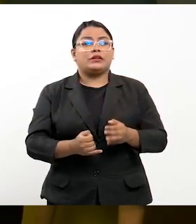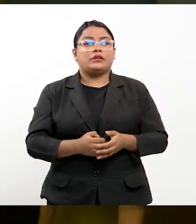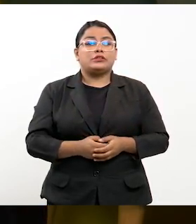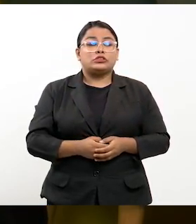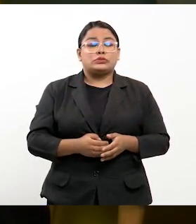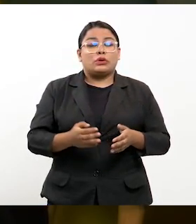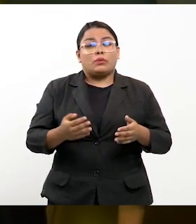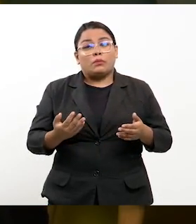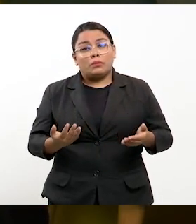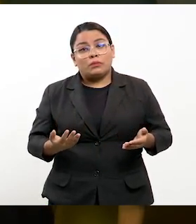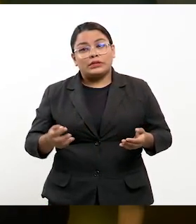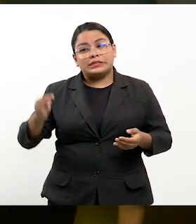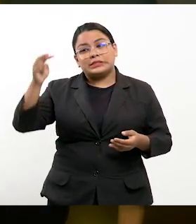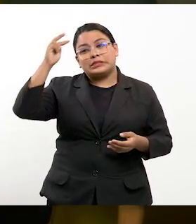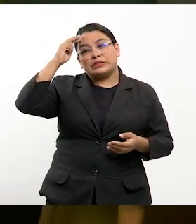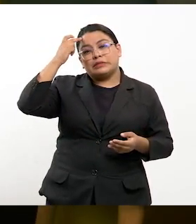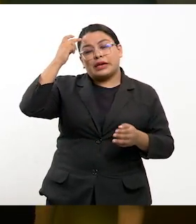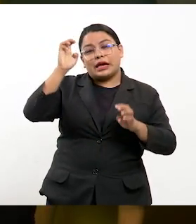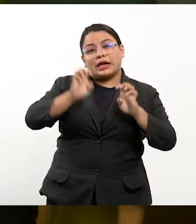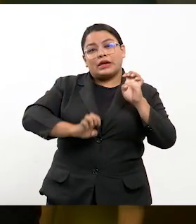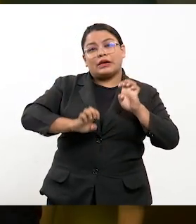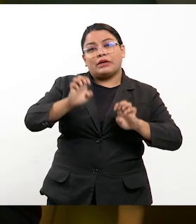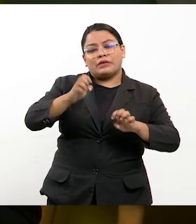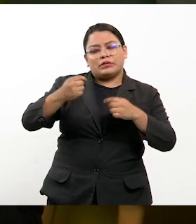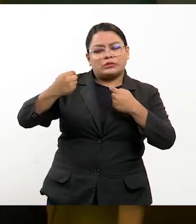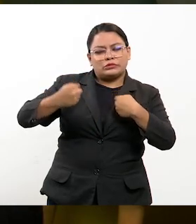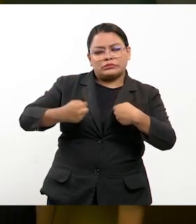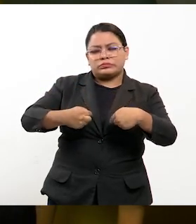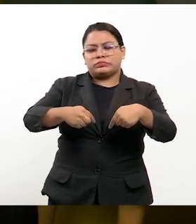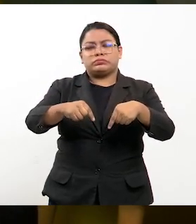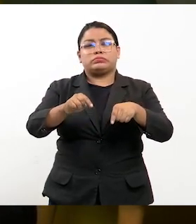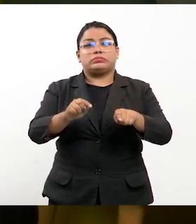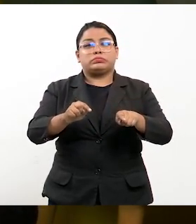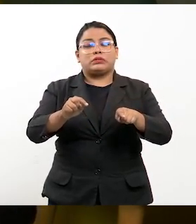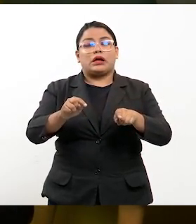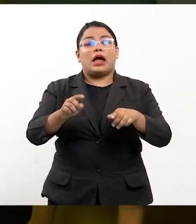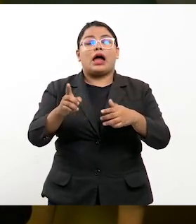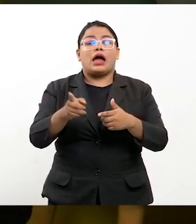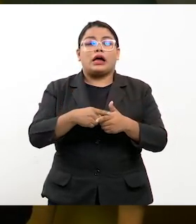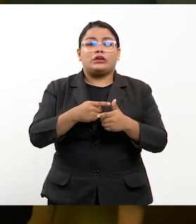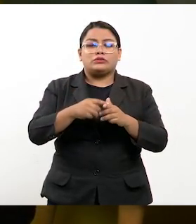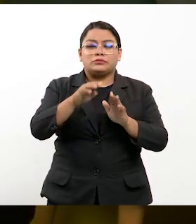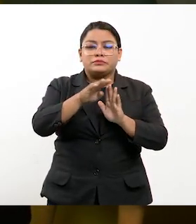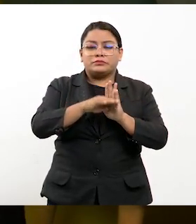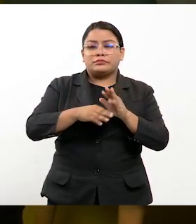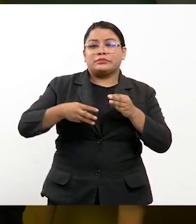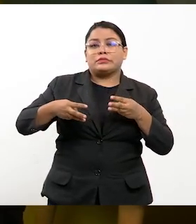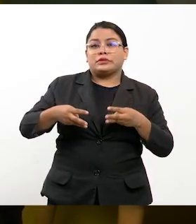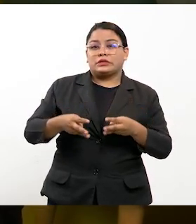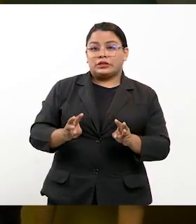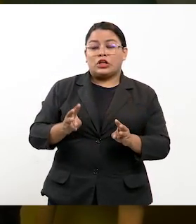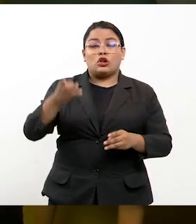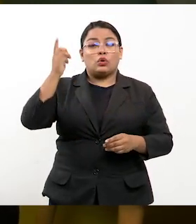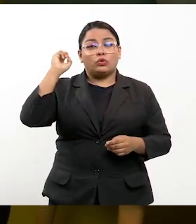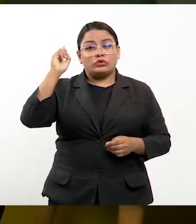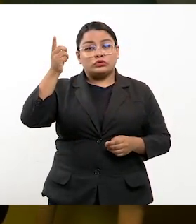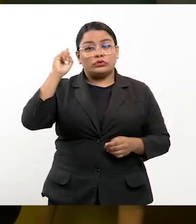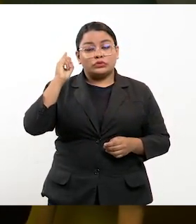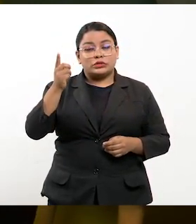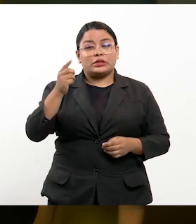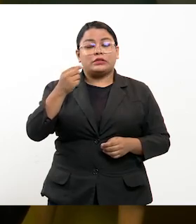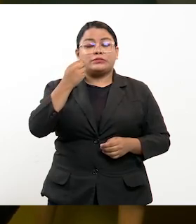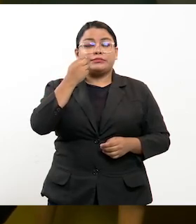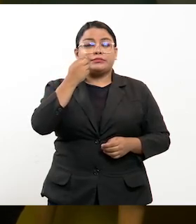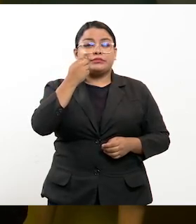que estamos hablando de una evaluación que es continua. Y por tanto, en las guías metodológicas, nuestros docentes van a